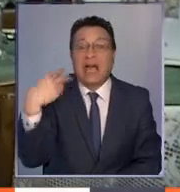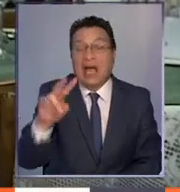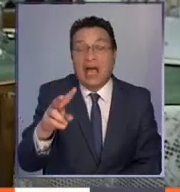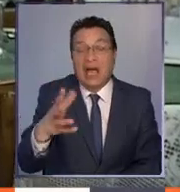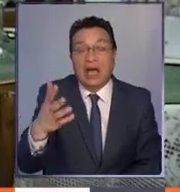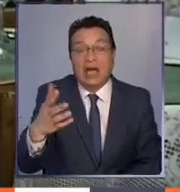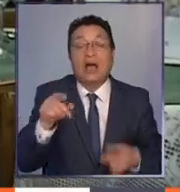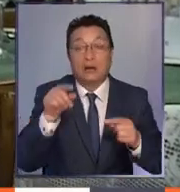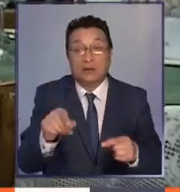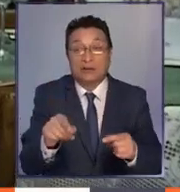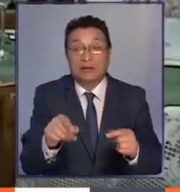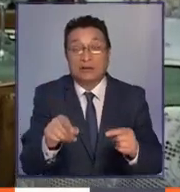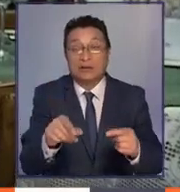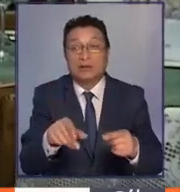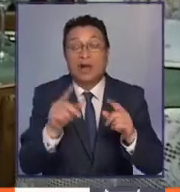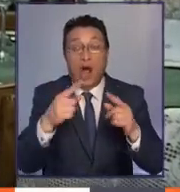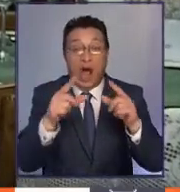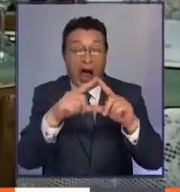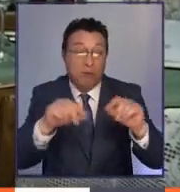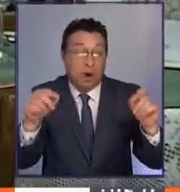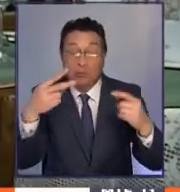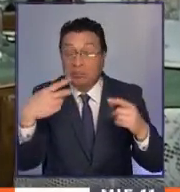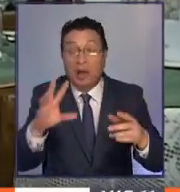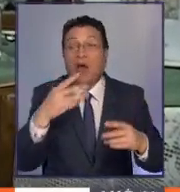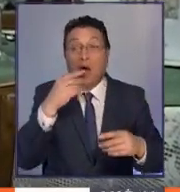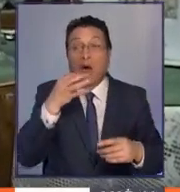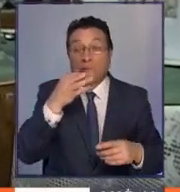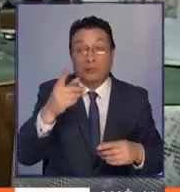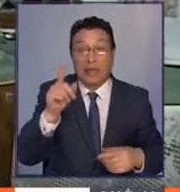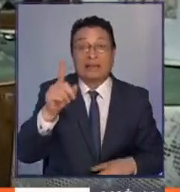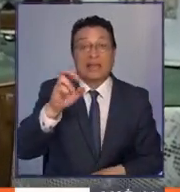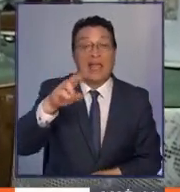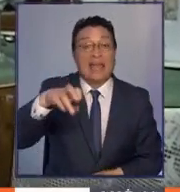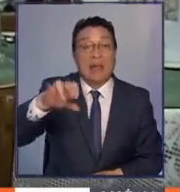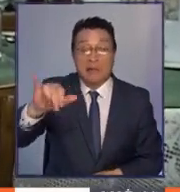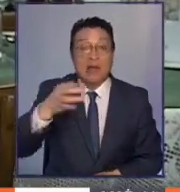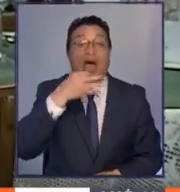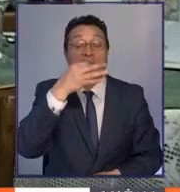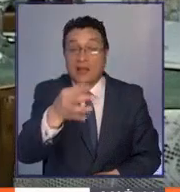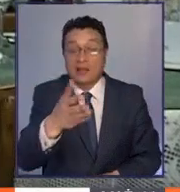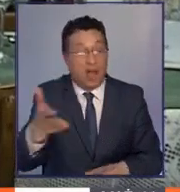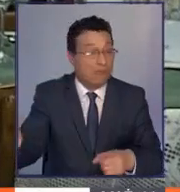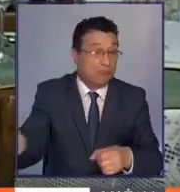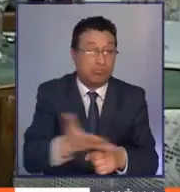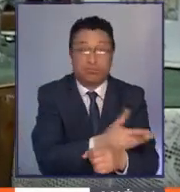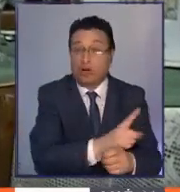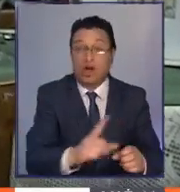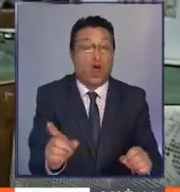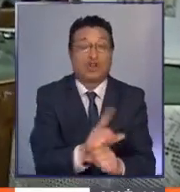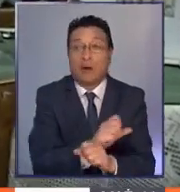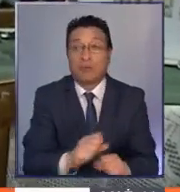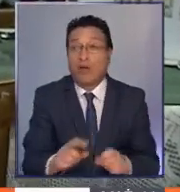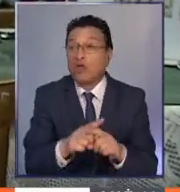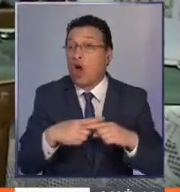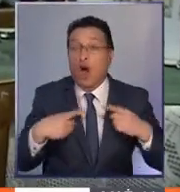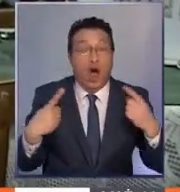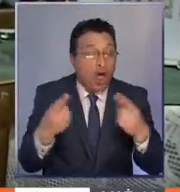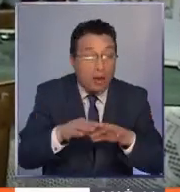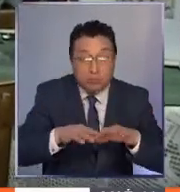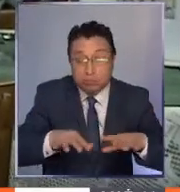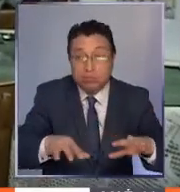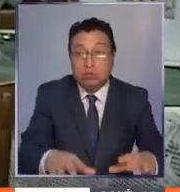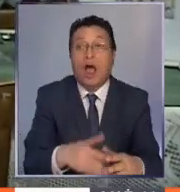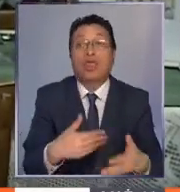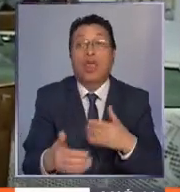cual, por lo que yo he escuchado, hasta de la Seremi de Salud, que es imposible erradicarla. Está en todas partes. ¿Y dónde van estas baratas?